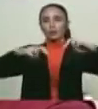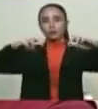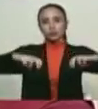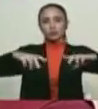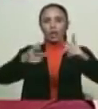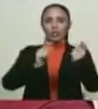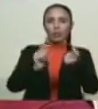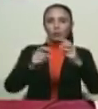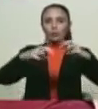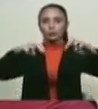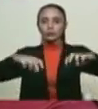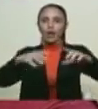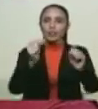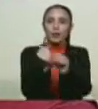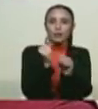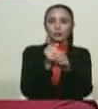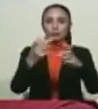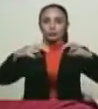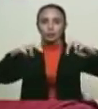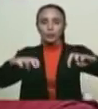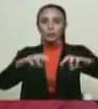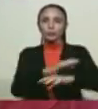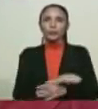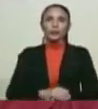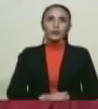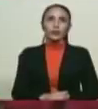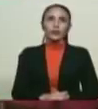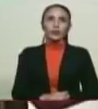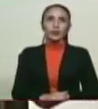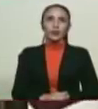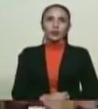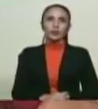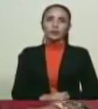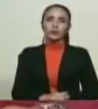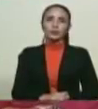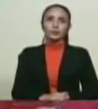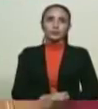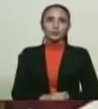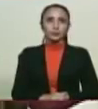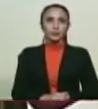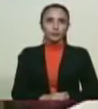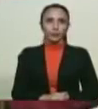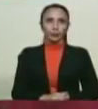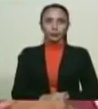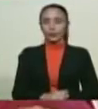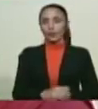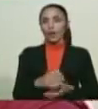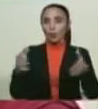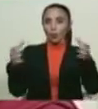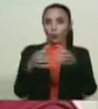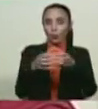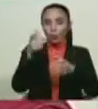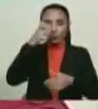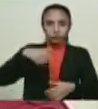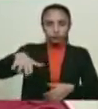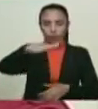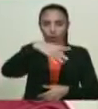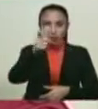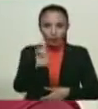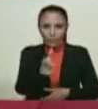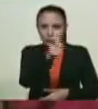trabajar con el Estado Mayor, perdón, con el Estado Mayor del Movimiento Campesino, a